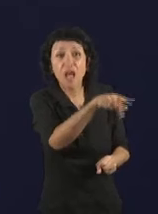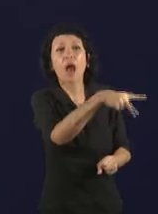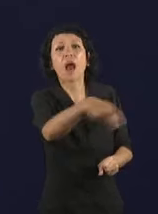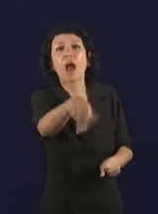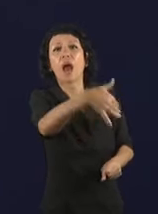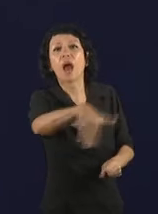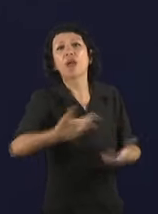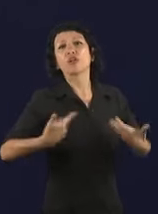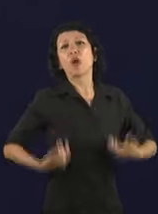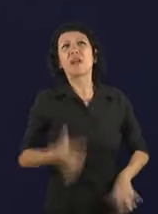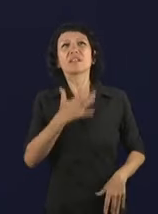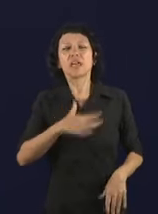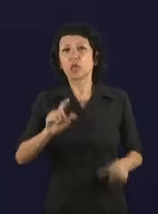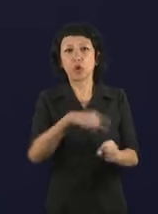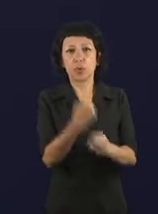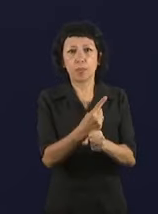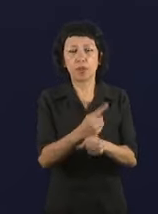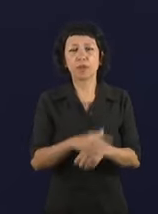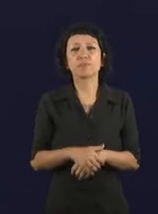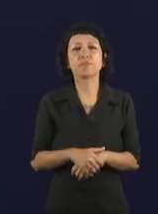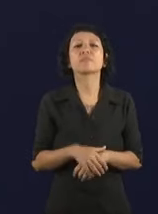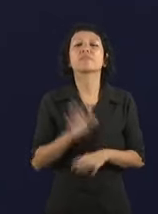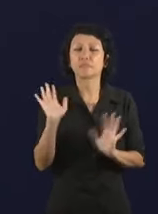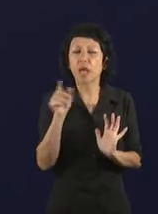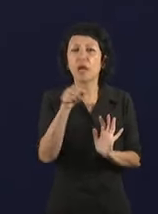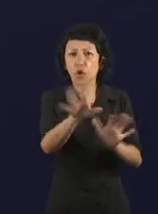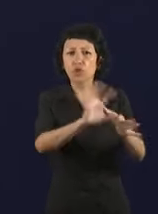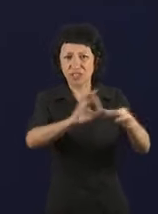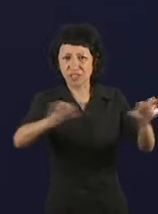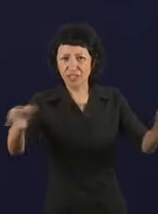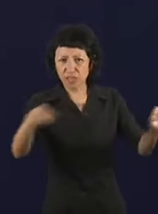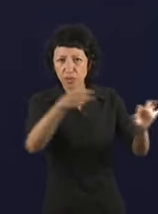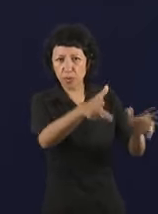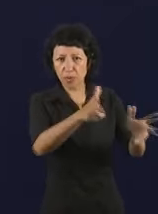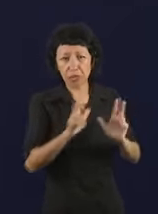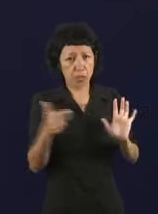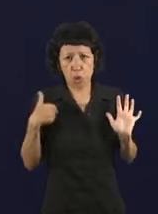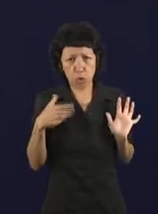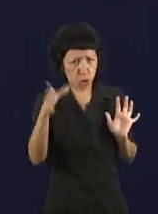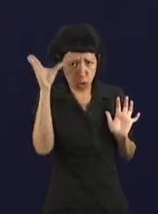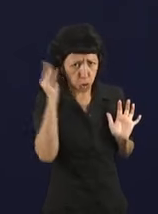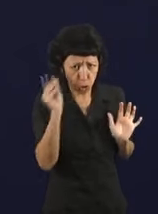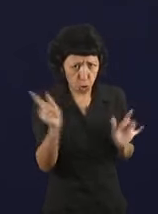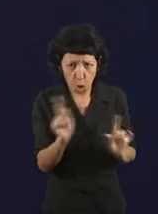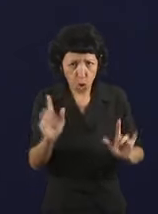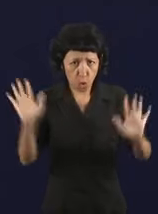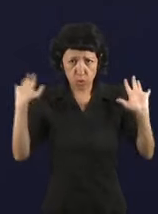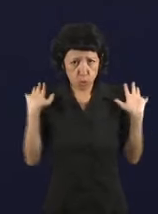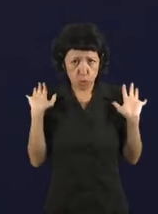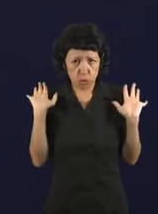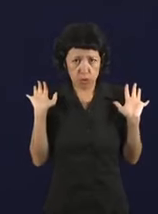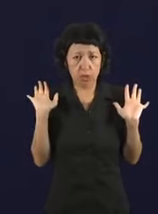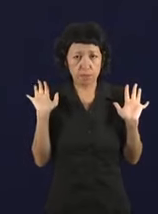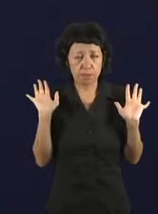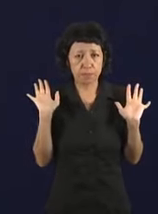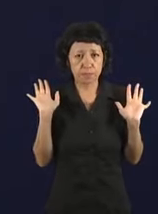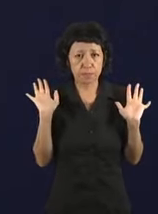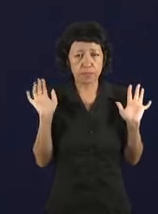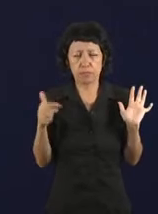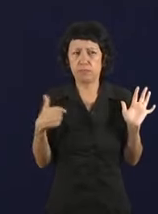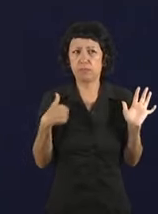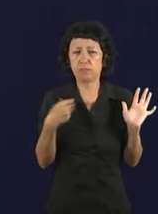lo la verdad es que las más allá de que me lo leiste textual yo no las escuché las declaraciones Eh me resulta